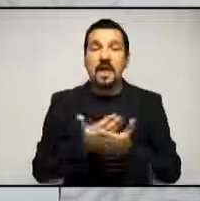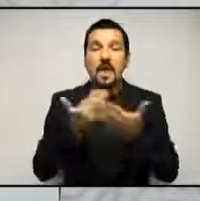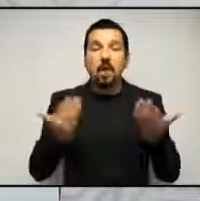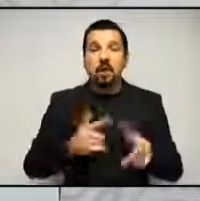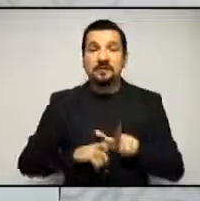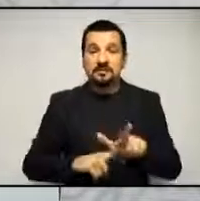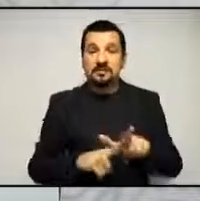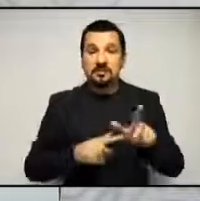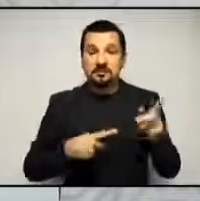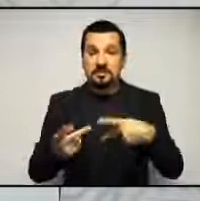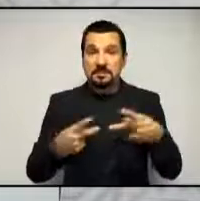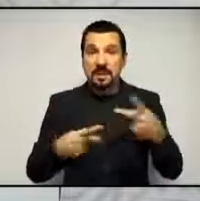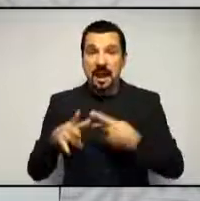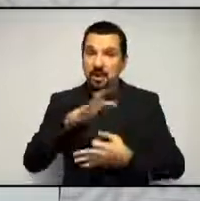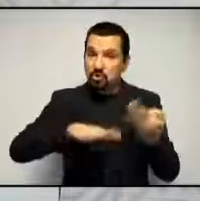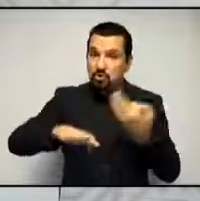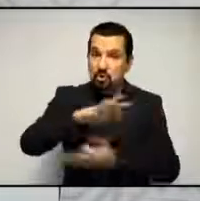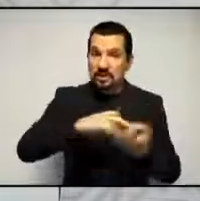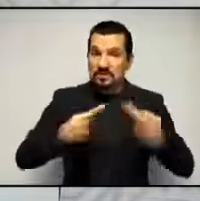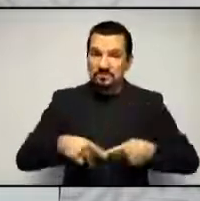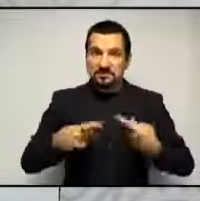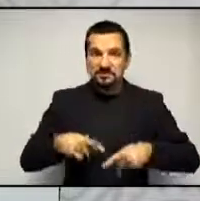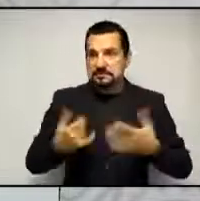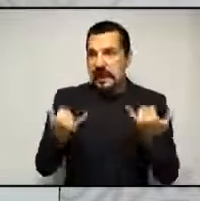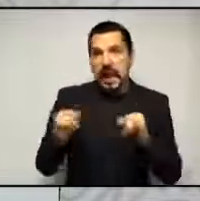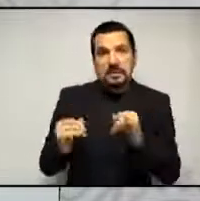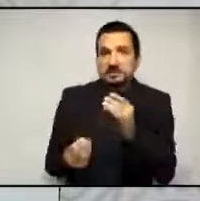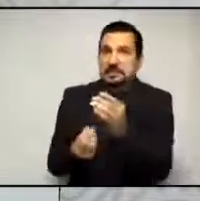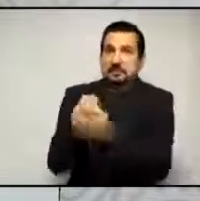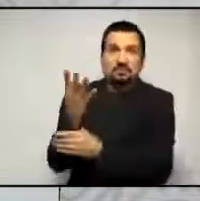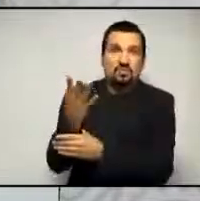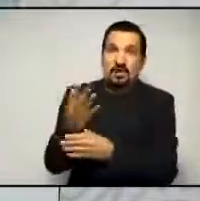preparándonos todos en esta nueva realidad